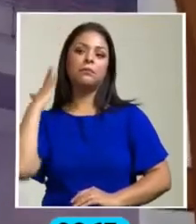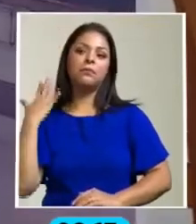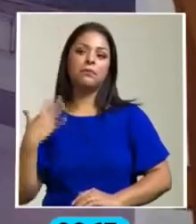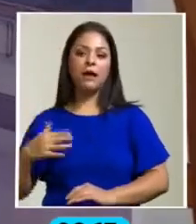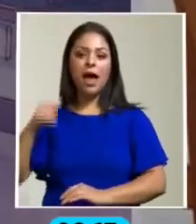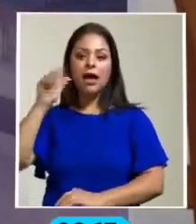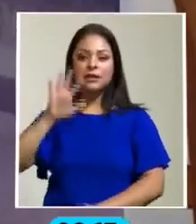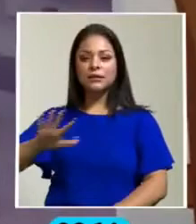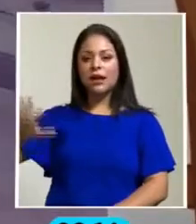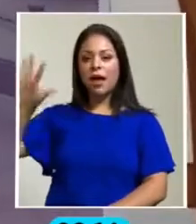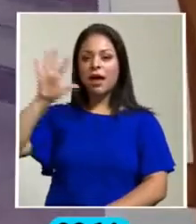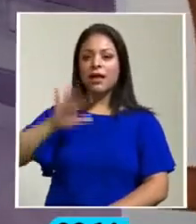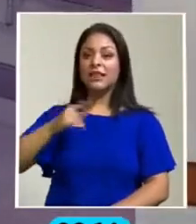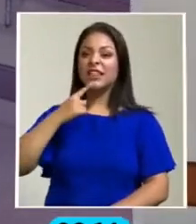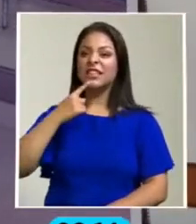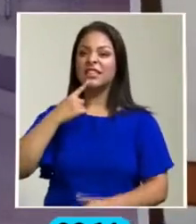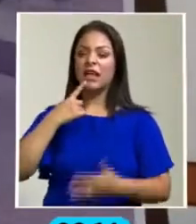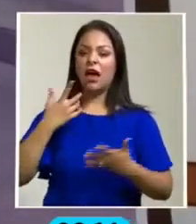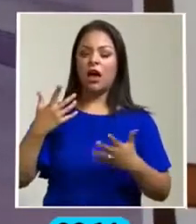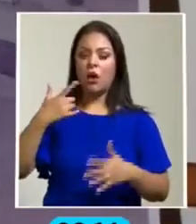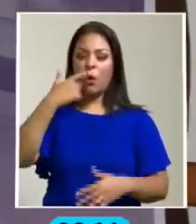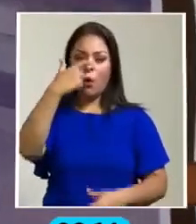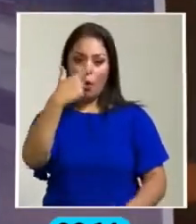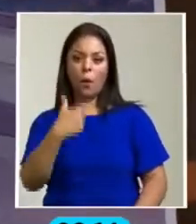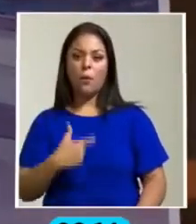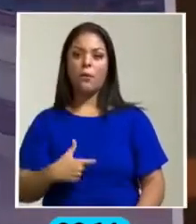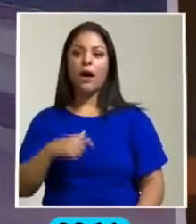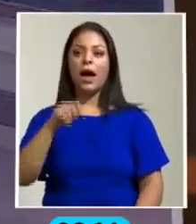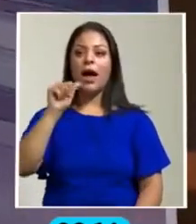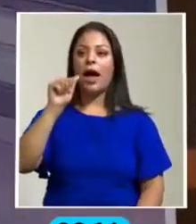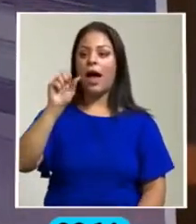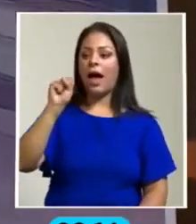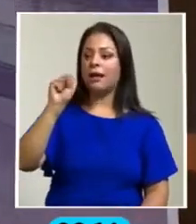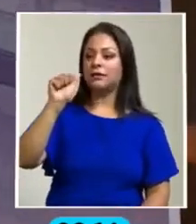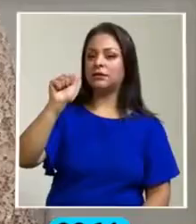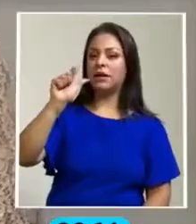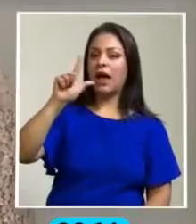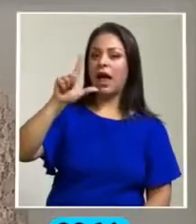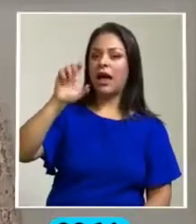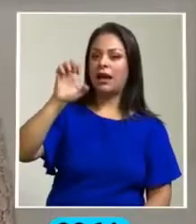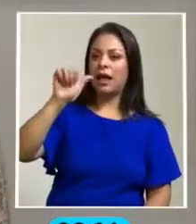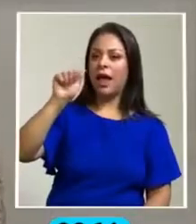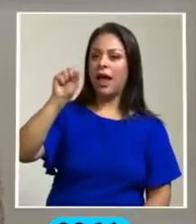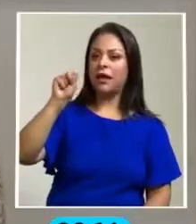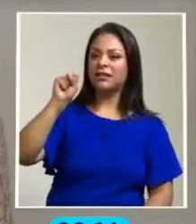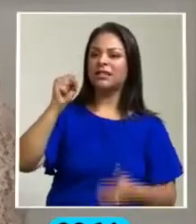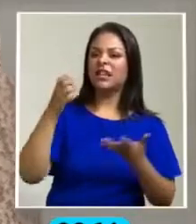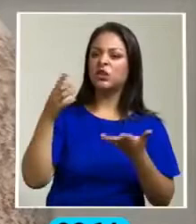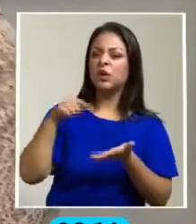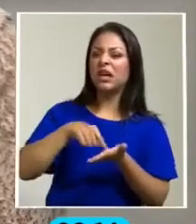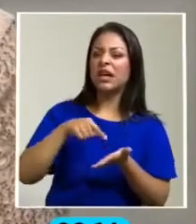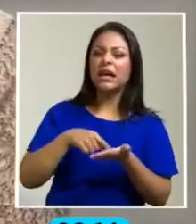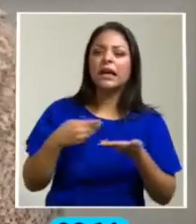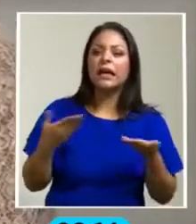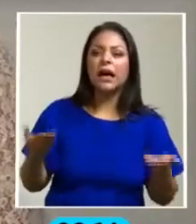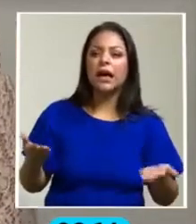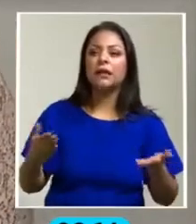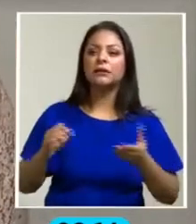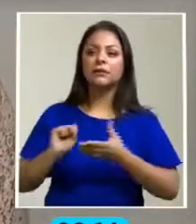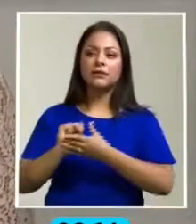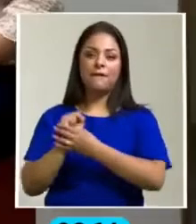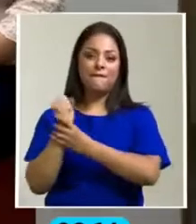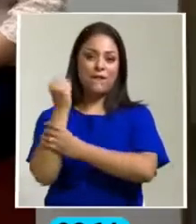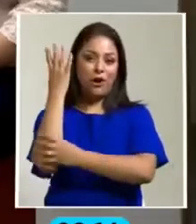azaleas. ¿Saben qué son azaleas, niña Carla? ¿Usted ha escuchado qué es una azalea? No, me parece que es un tipo de flor. Exactamente. Ah, o sea,